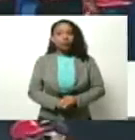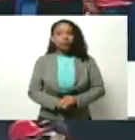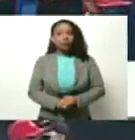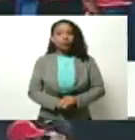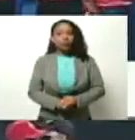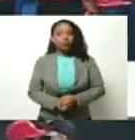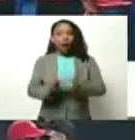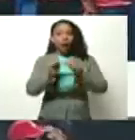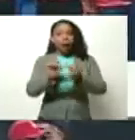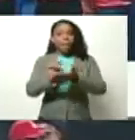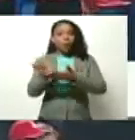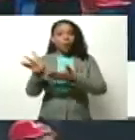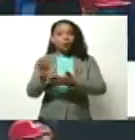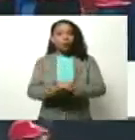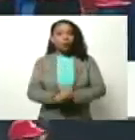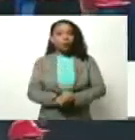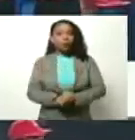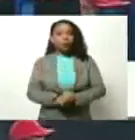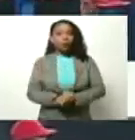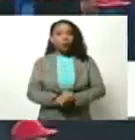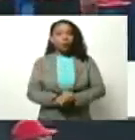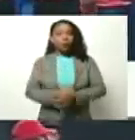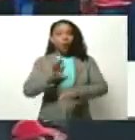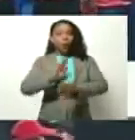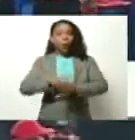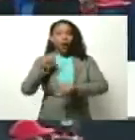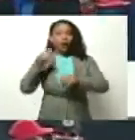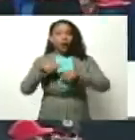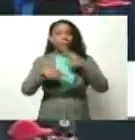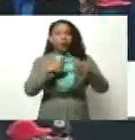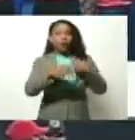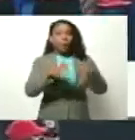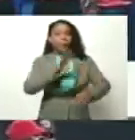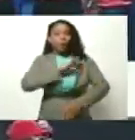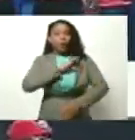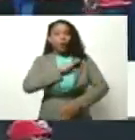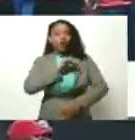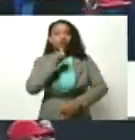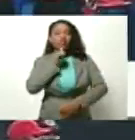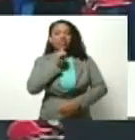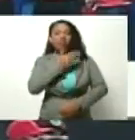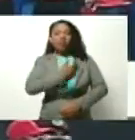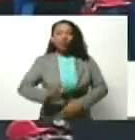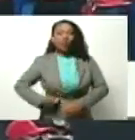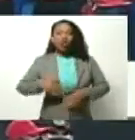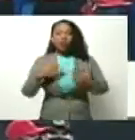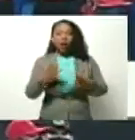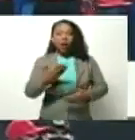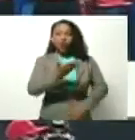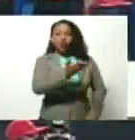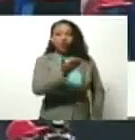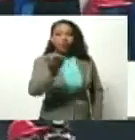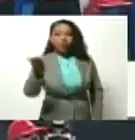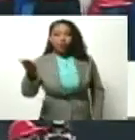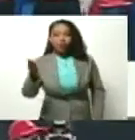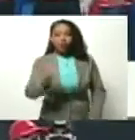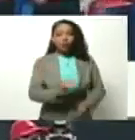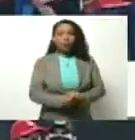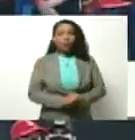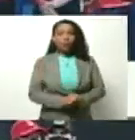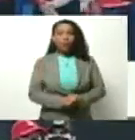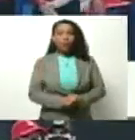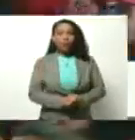quedan fuera porque tengo un proceso que le pertenece saben A quién a ustedes